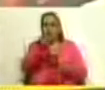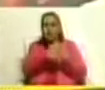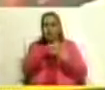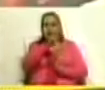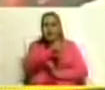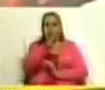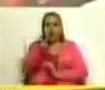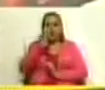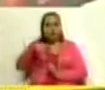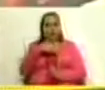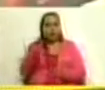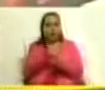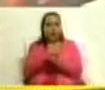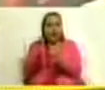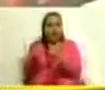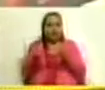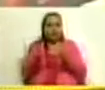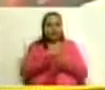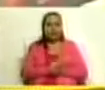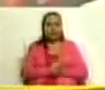victorioso, ascendente.